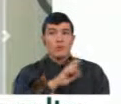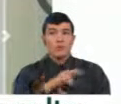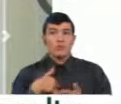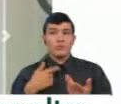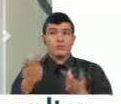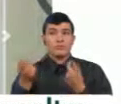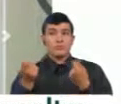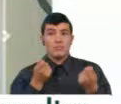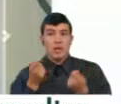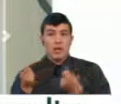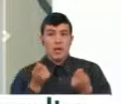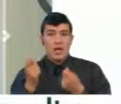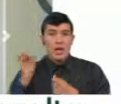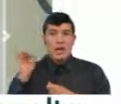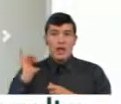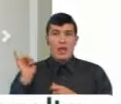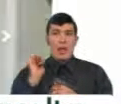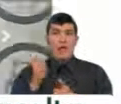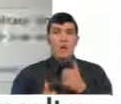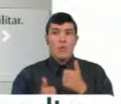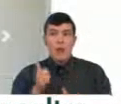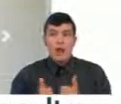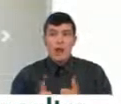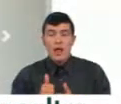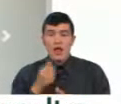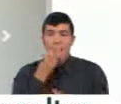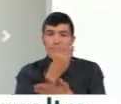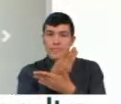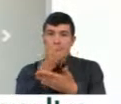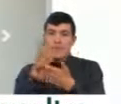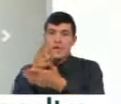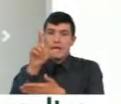o que maneja el ejército es el de